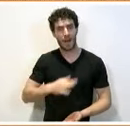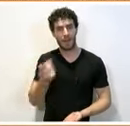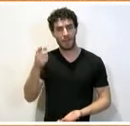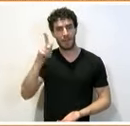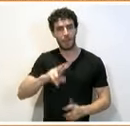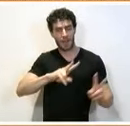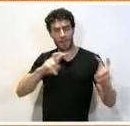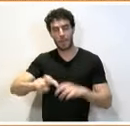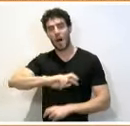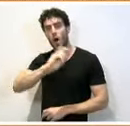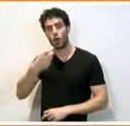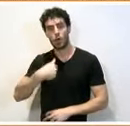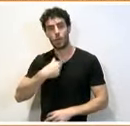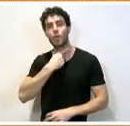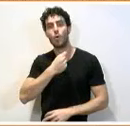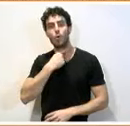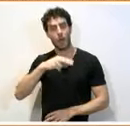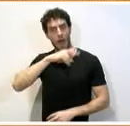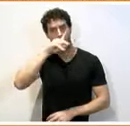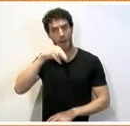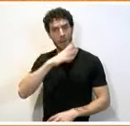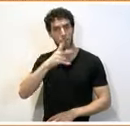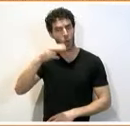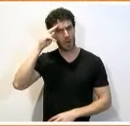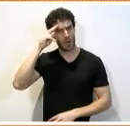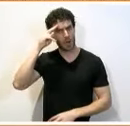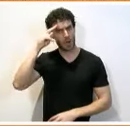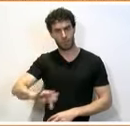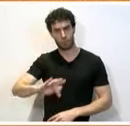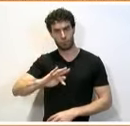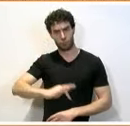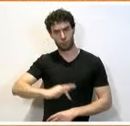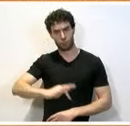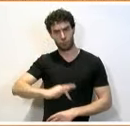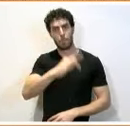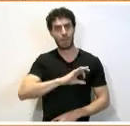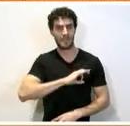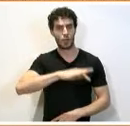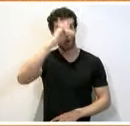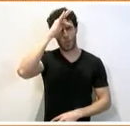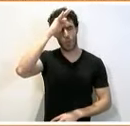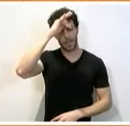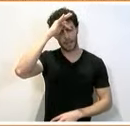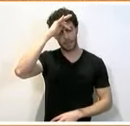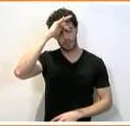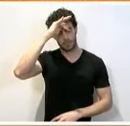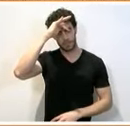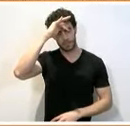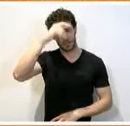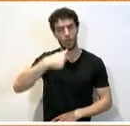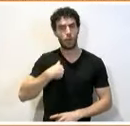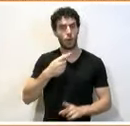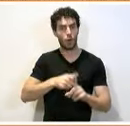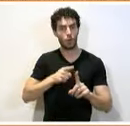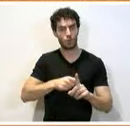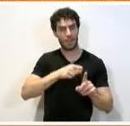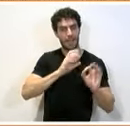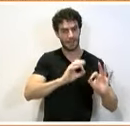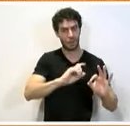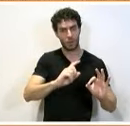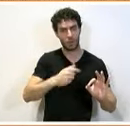me hubiera gustado hablar. Por respeto a la palabra dada al señor Domínguez, pues no he utilizado esos y utilizaré